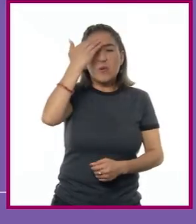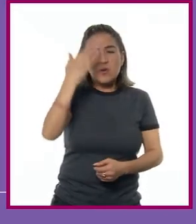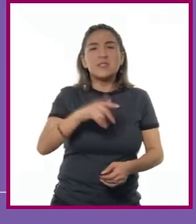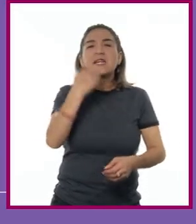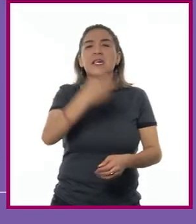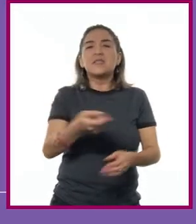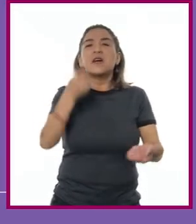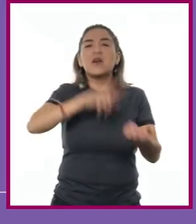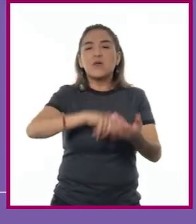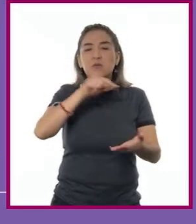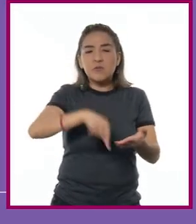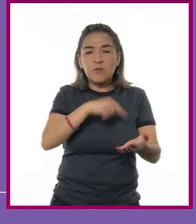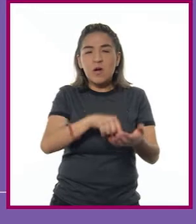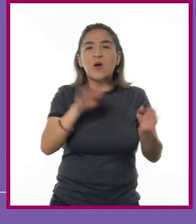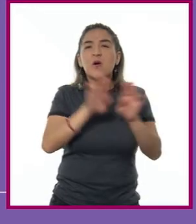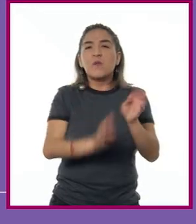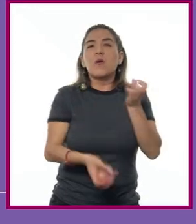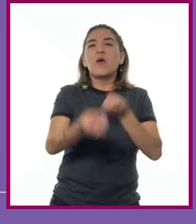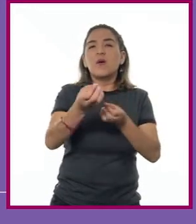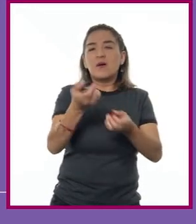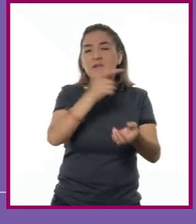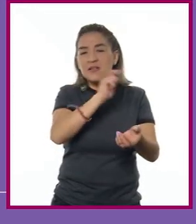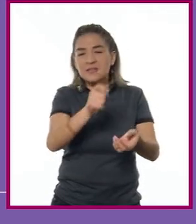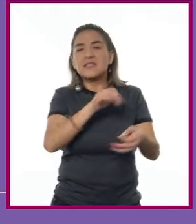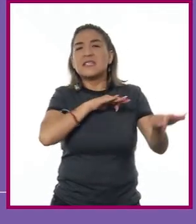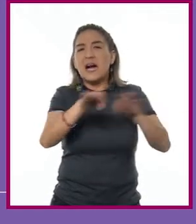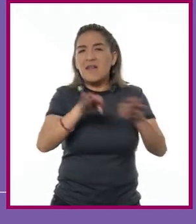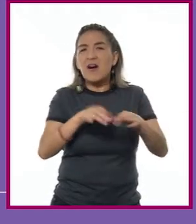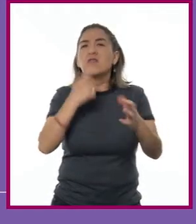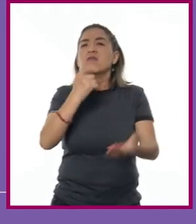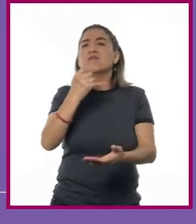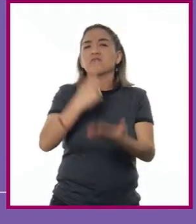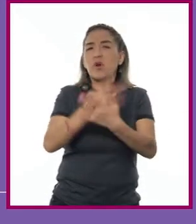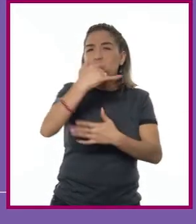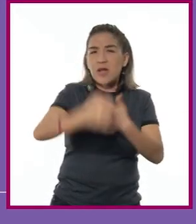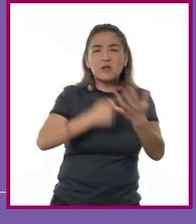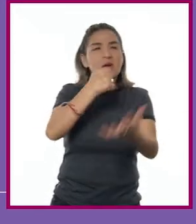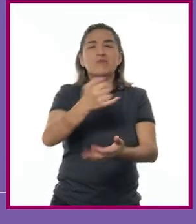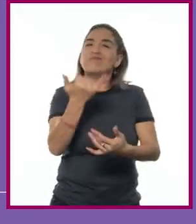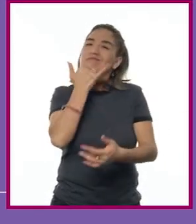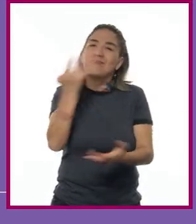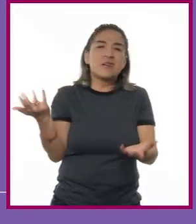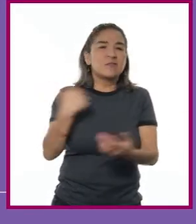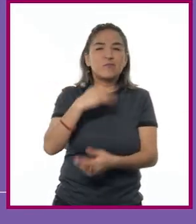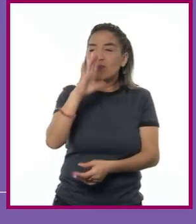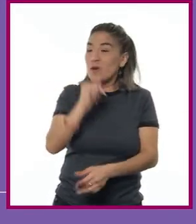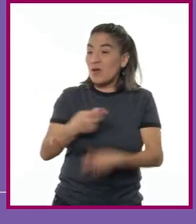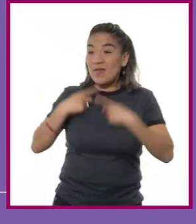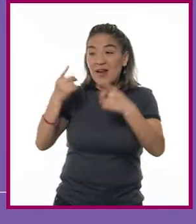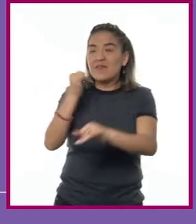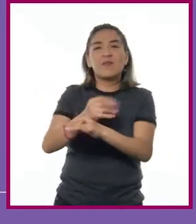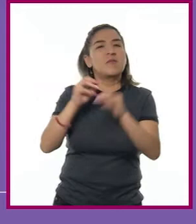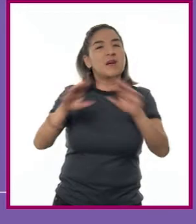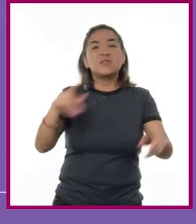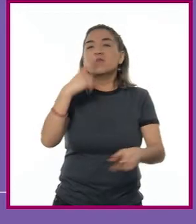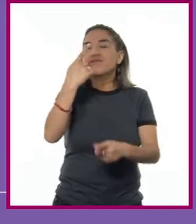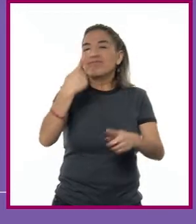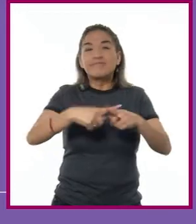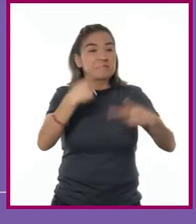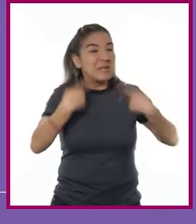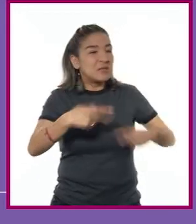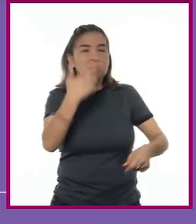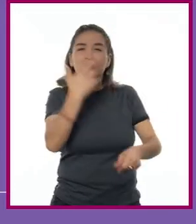la que se encuentra la obra y la inversión que ha tenido. Lo siento, no está el encargado de brindar esta información. Está